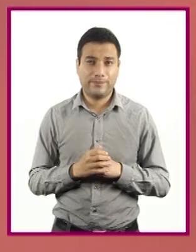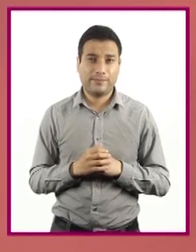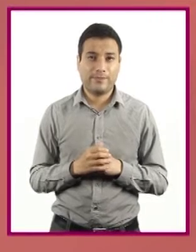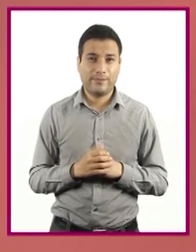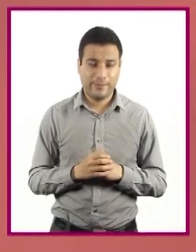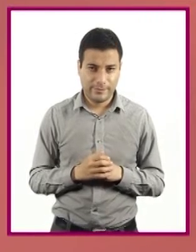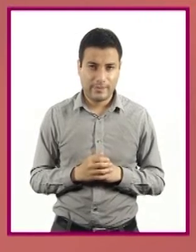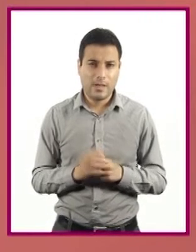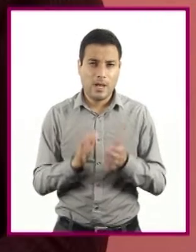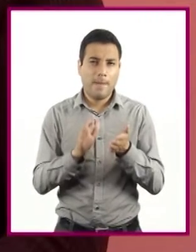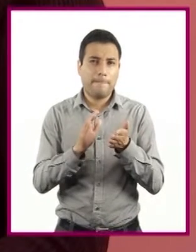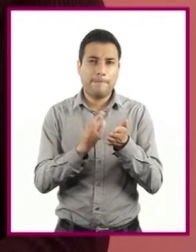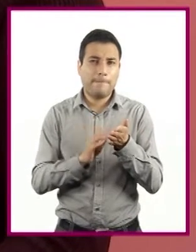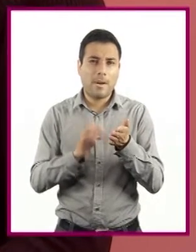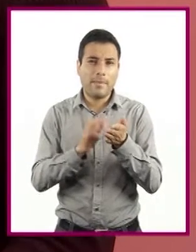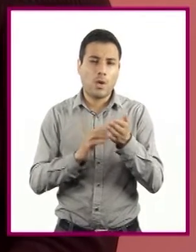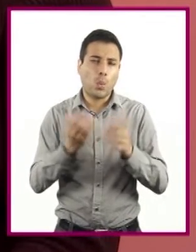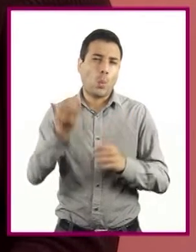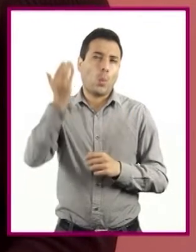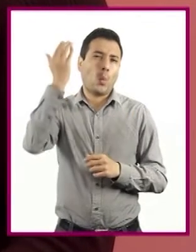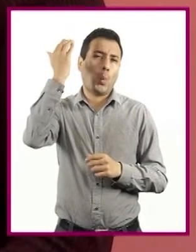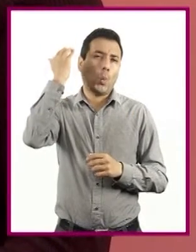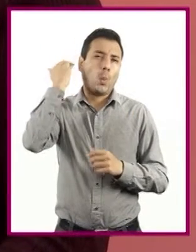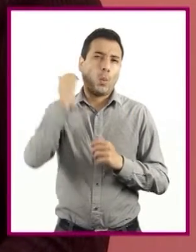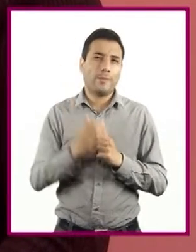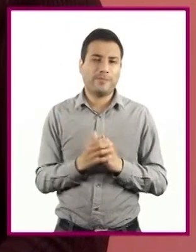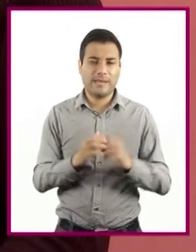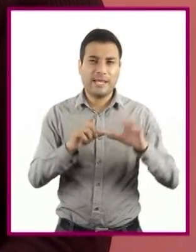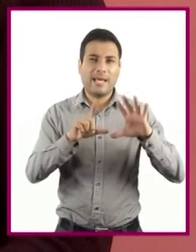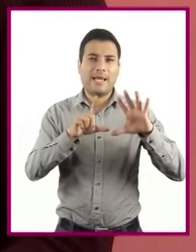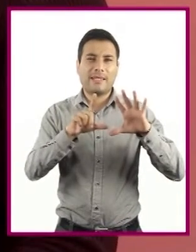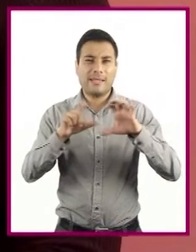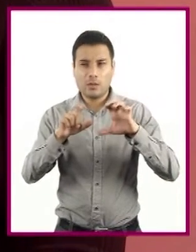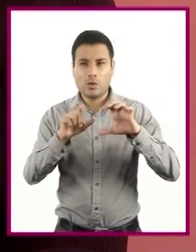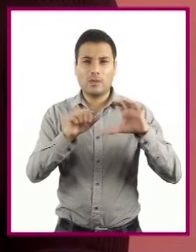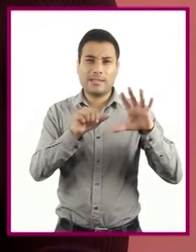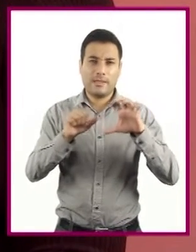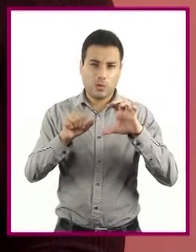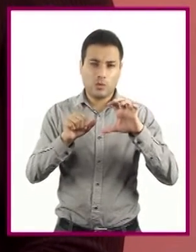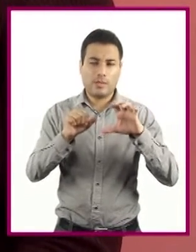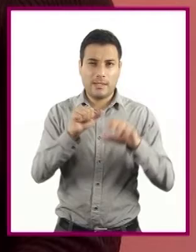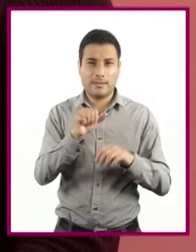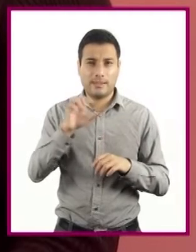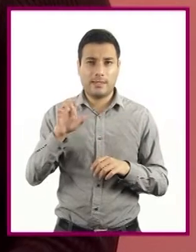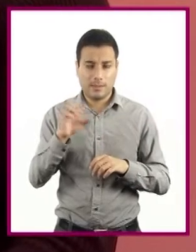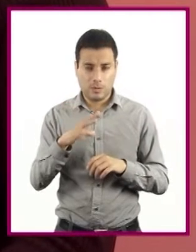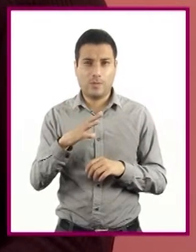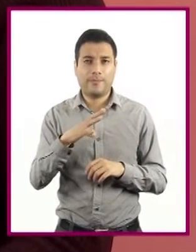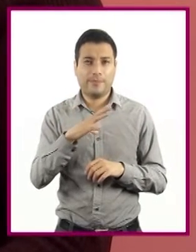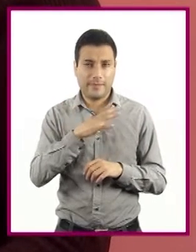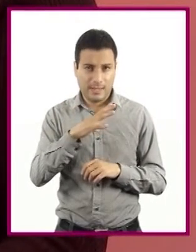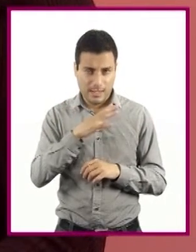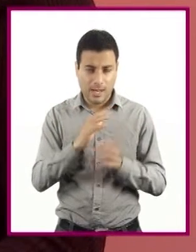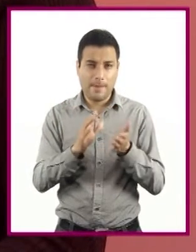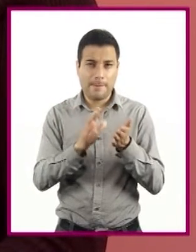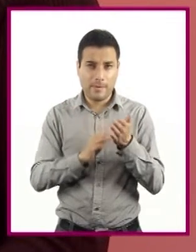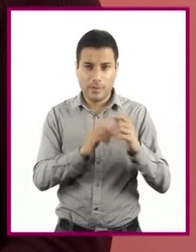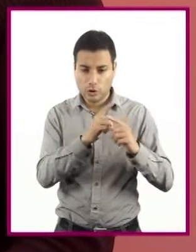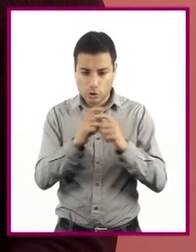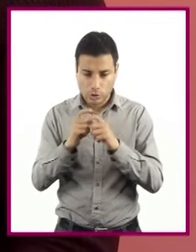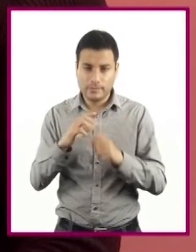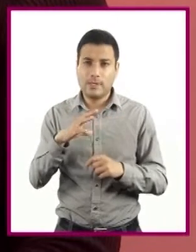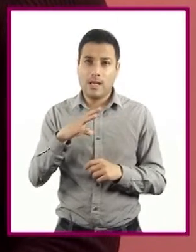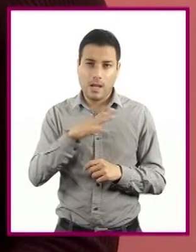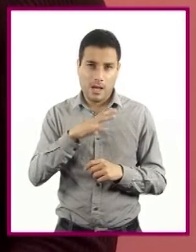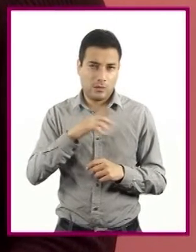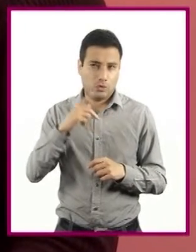más tempranos son tan antiguos como 700, 600 años antes de nuestra era. Podemos encontrar proverbios clásicos